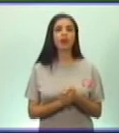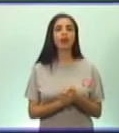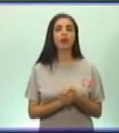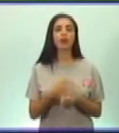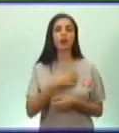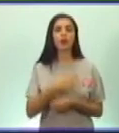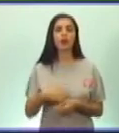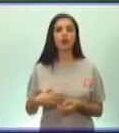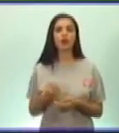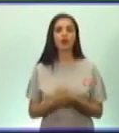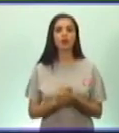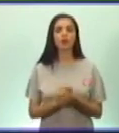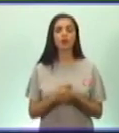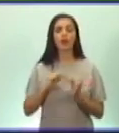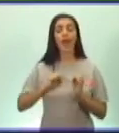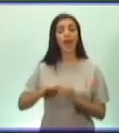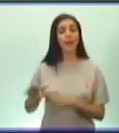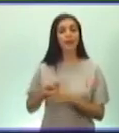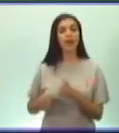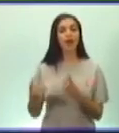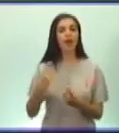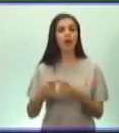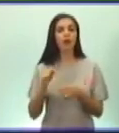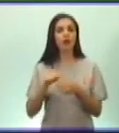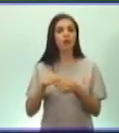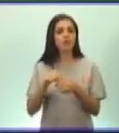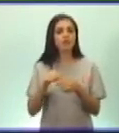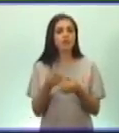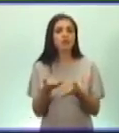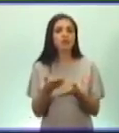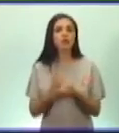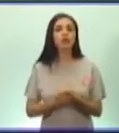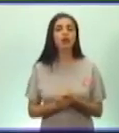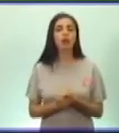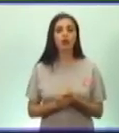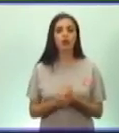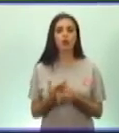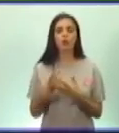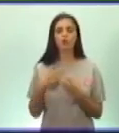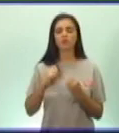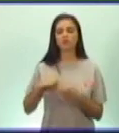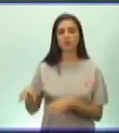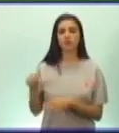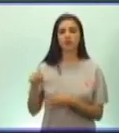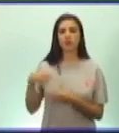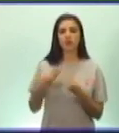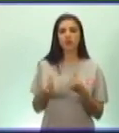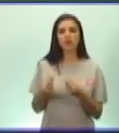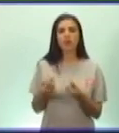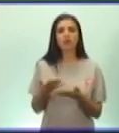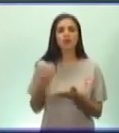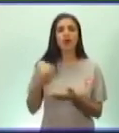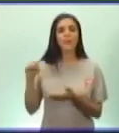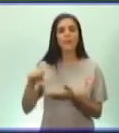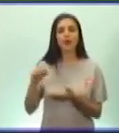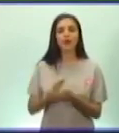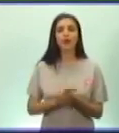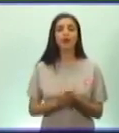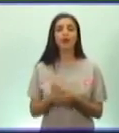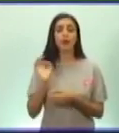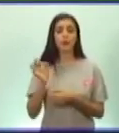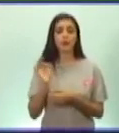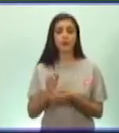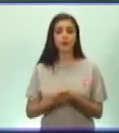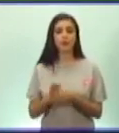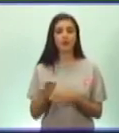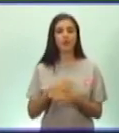es eliminar algunas de las moléculas que se producen como desecho del metabolismo celular. Este aparato es